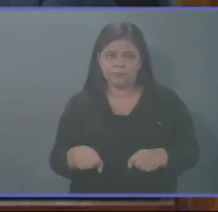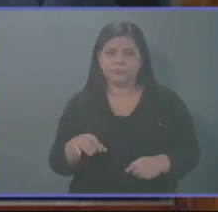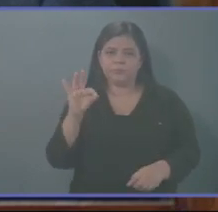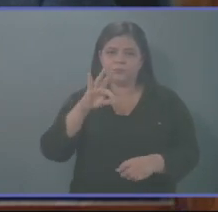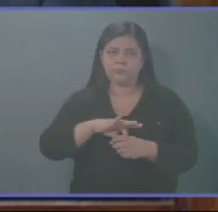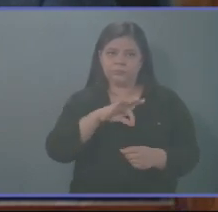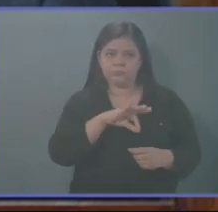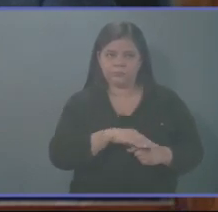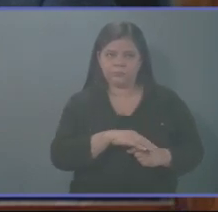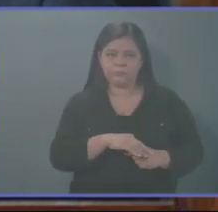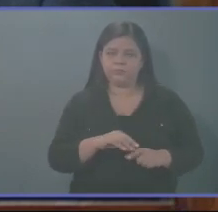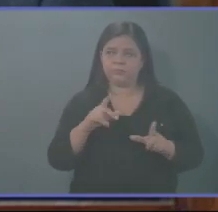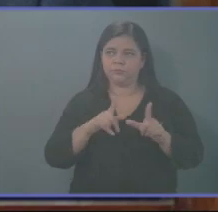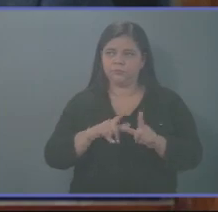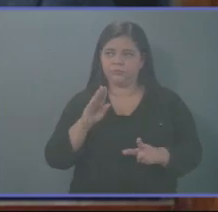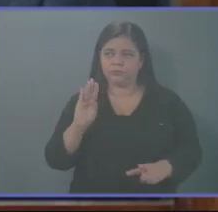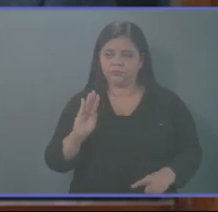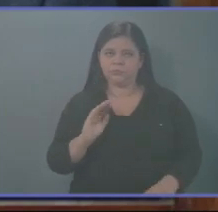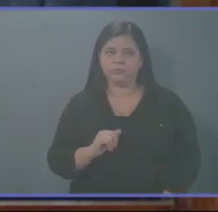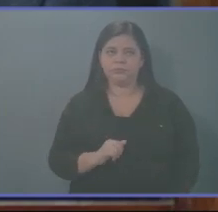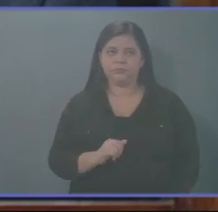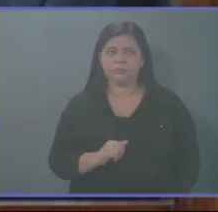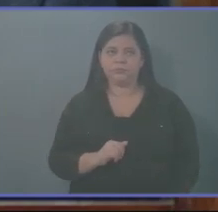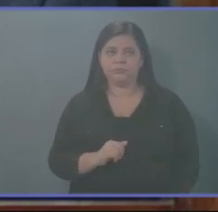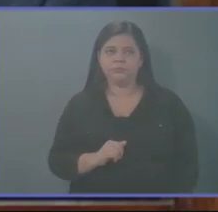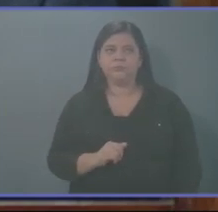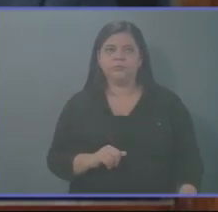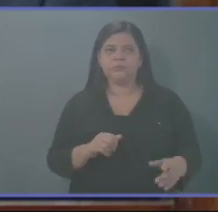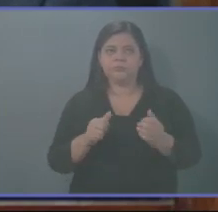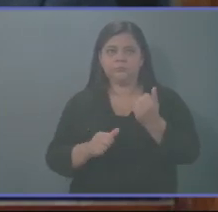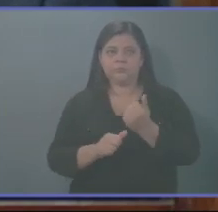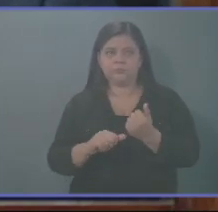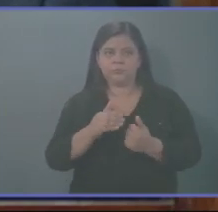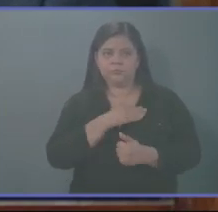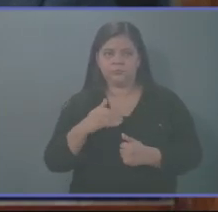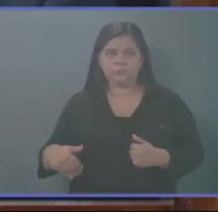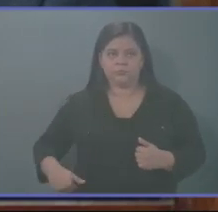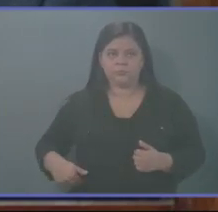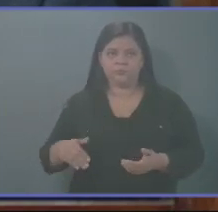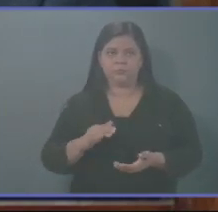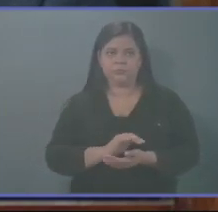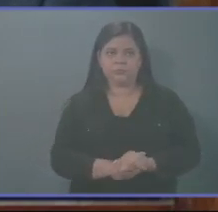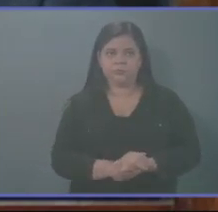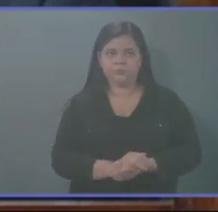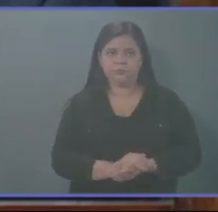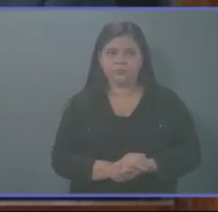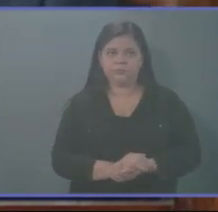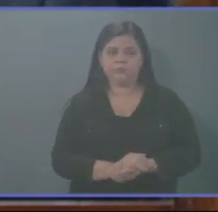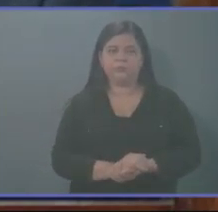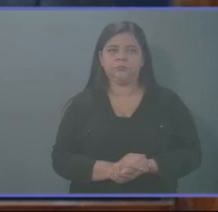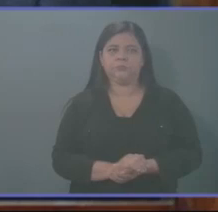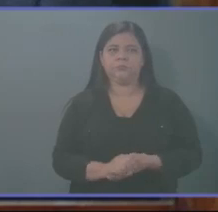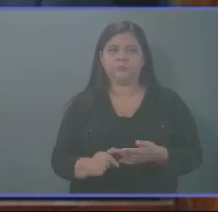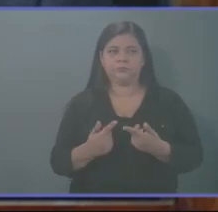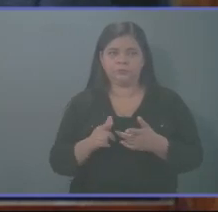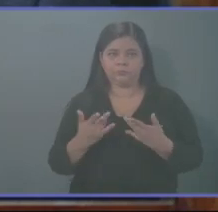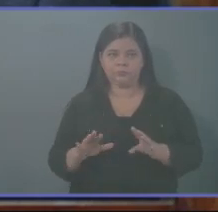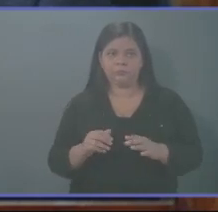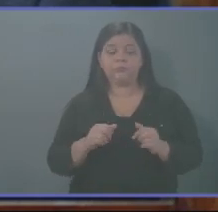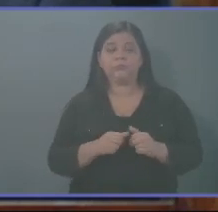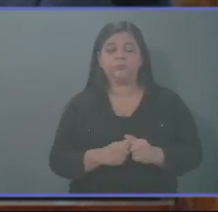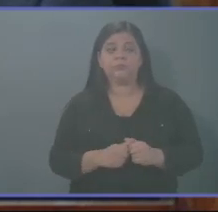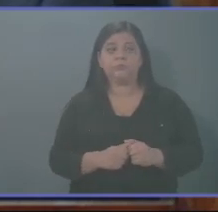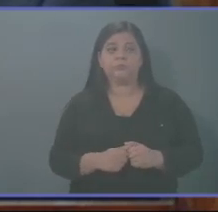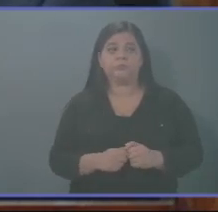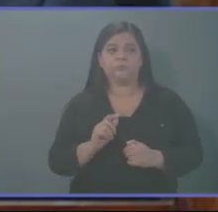elecciones. D. 1. Presidente y vicepresidente de la República de El Salvador en la fecha 2 de febrero del 2014, en